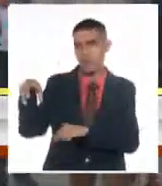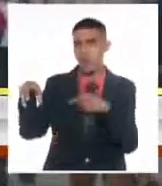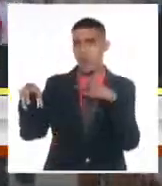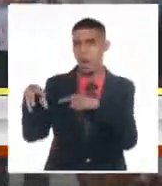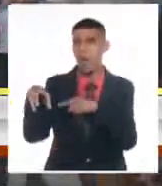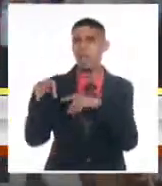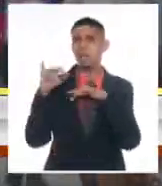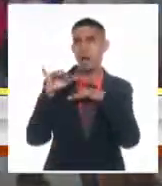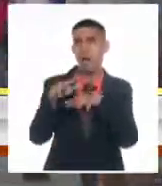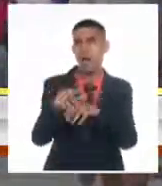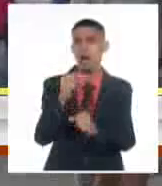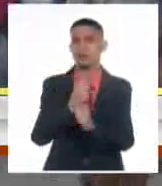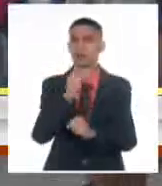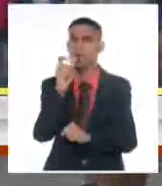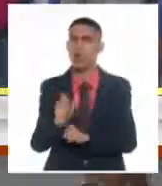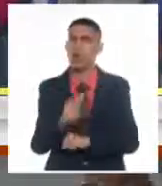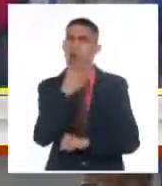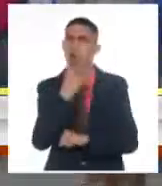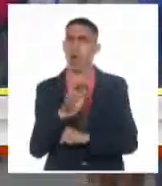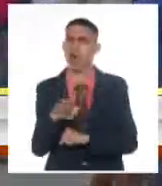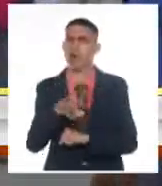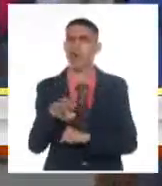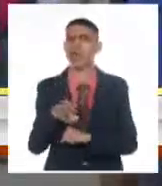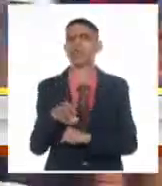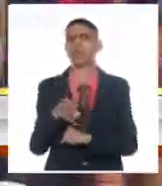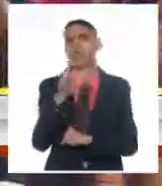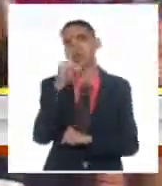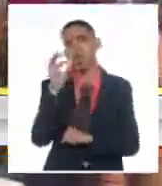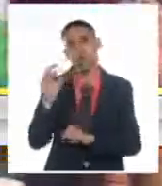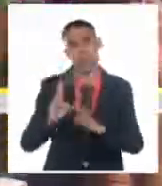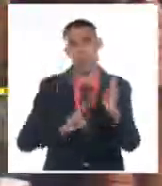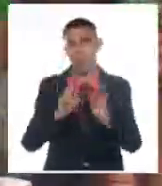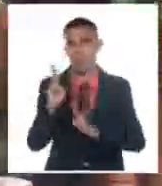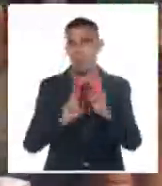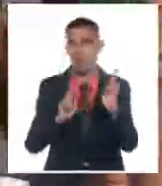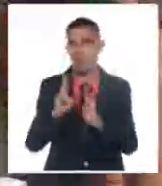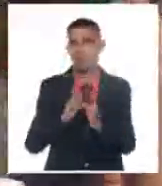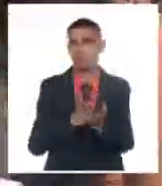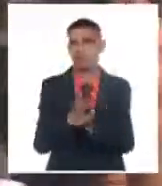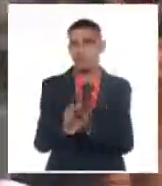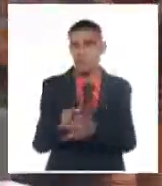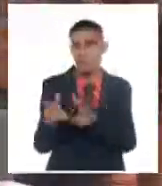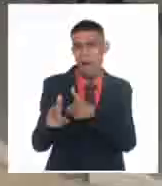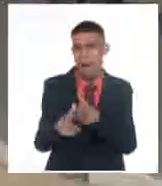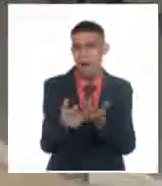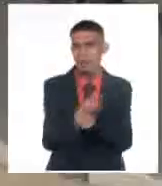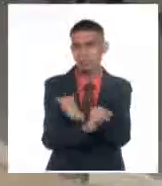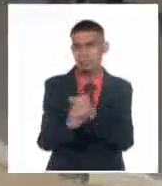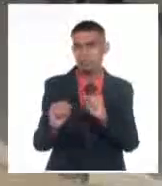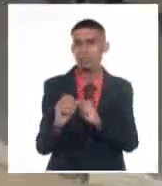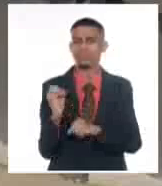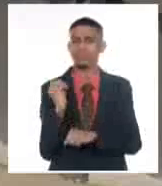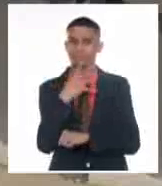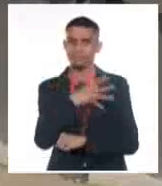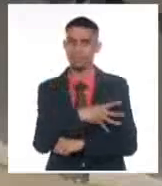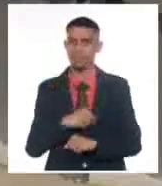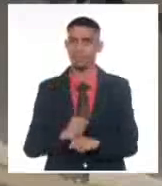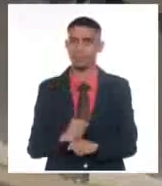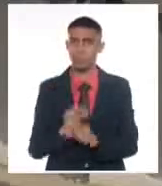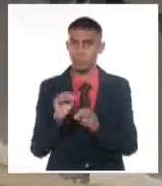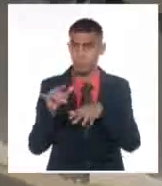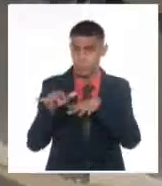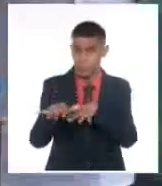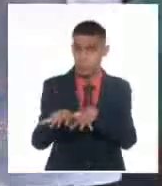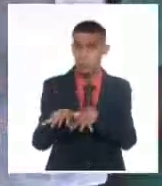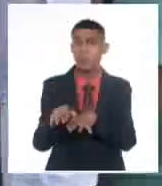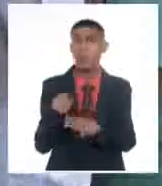y jóvenes que mostraron su apoyo al pueblo palestino y llamaron a la paz en la Franja de Gaza. El multitudinario desfile llegó hasta el Parque